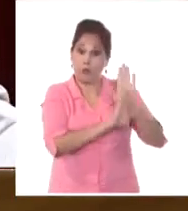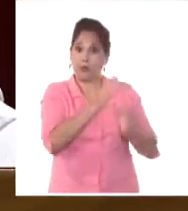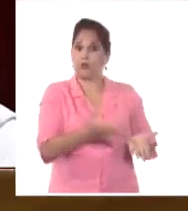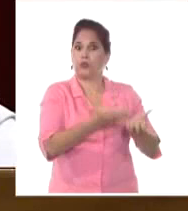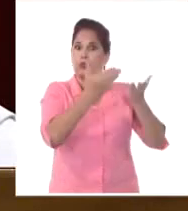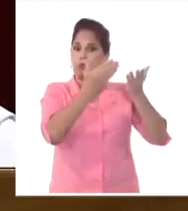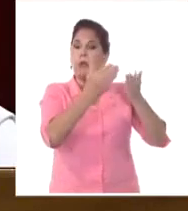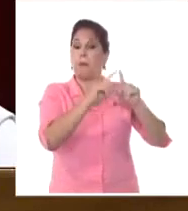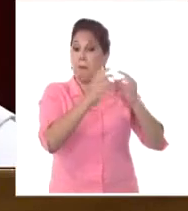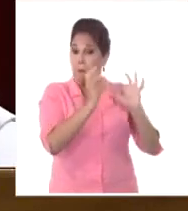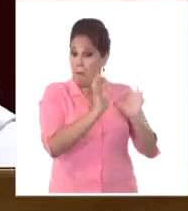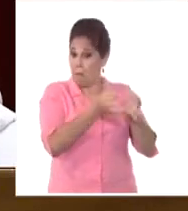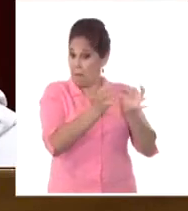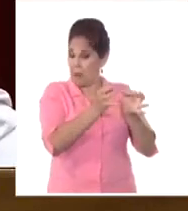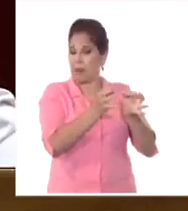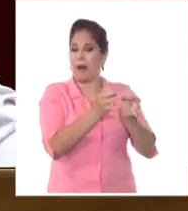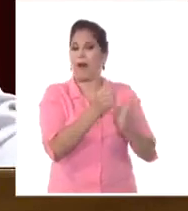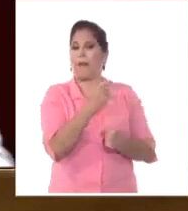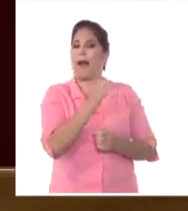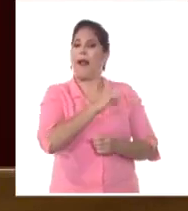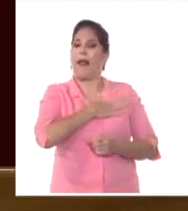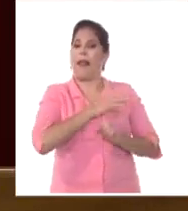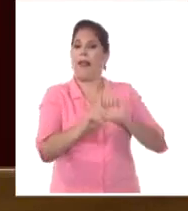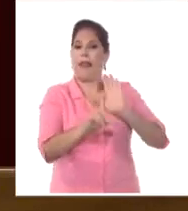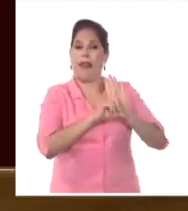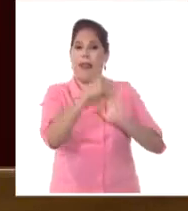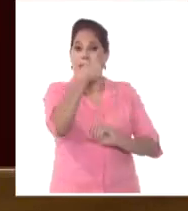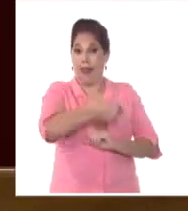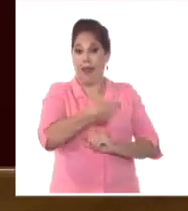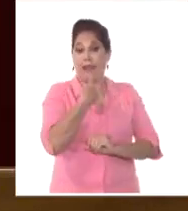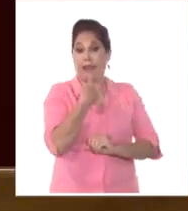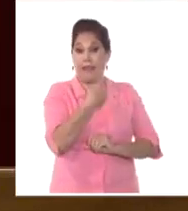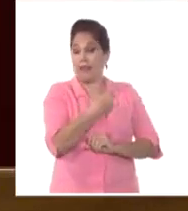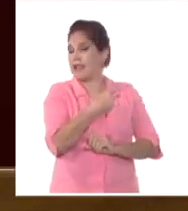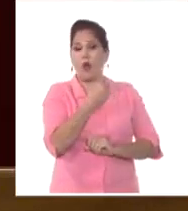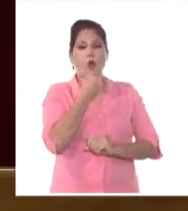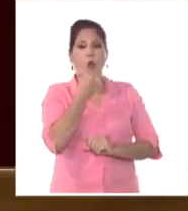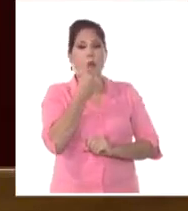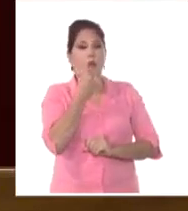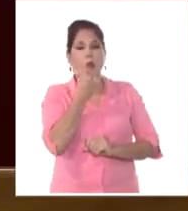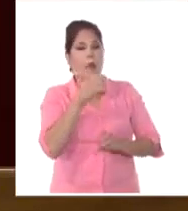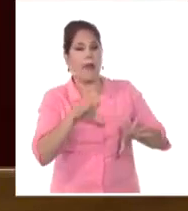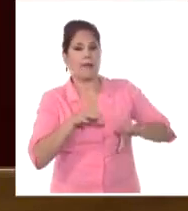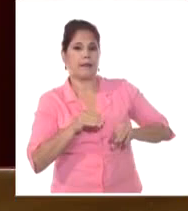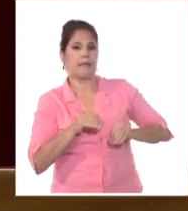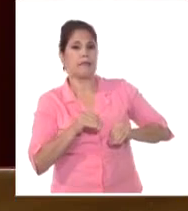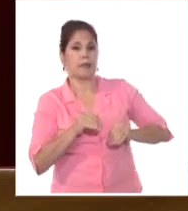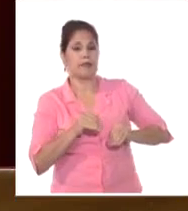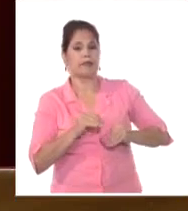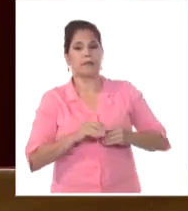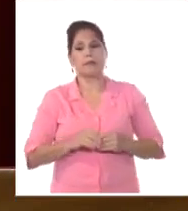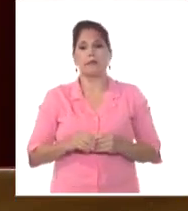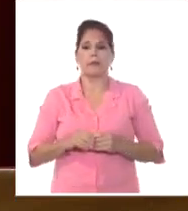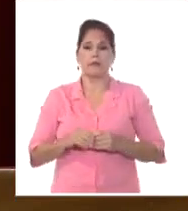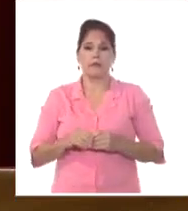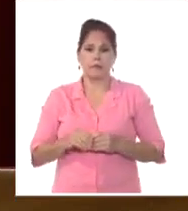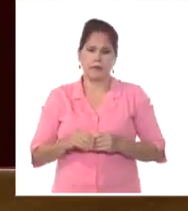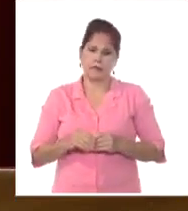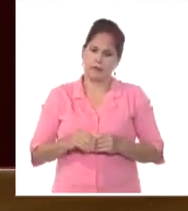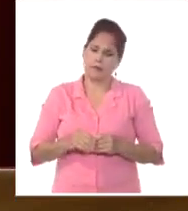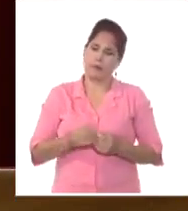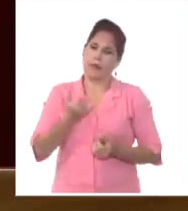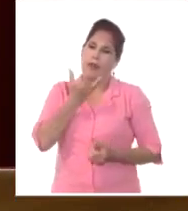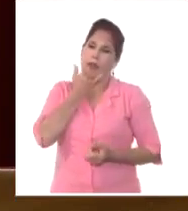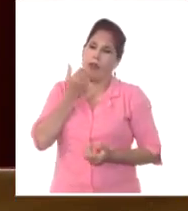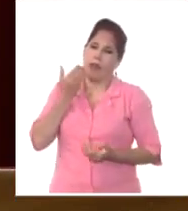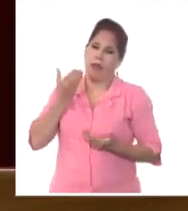a la Unión misma, en virtud de la propia ley, le será imposible dejar de admitirla en su seno. Fin de la cita. Qué equivocado